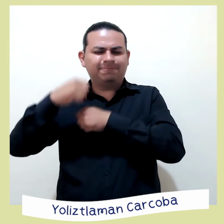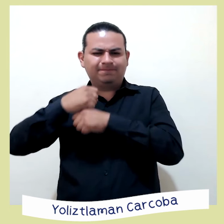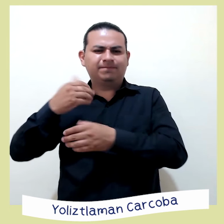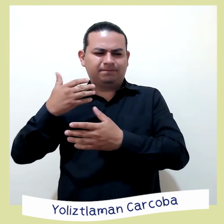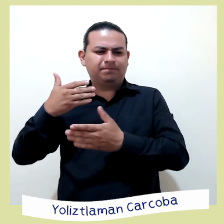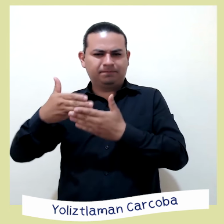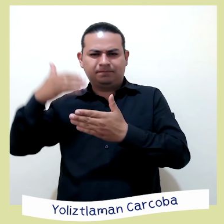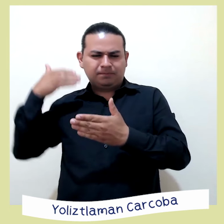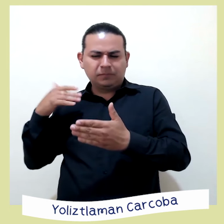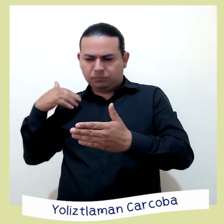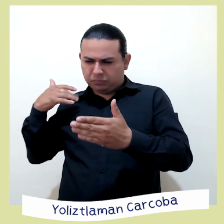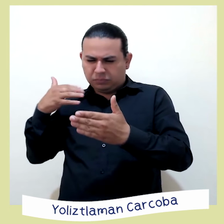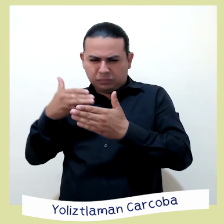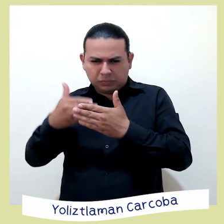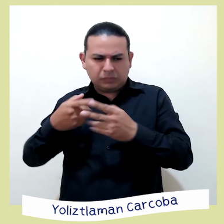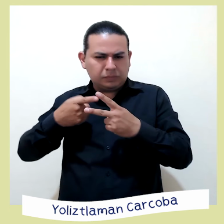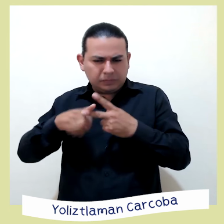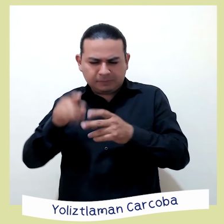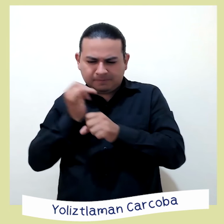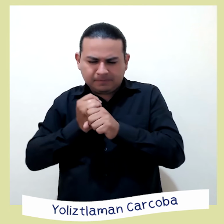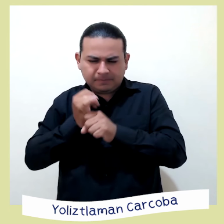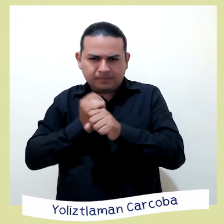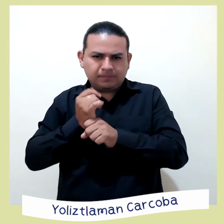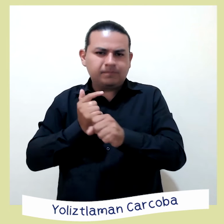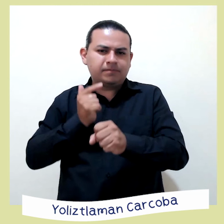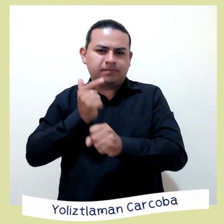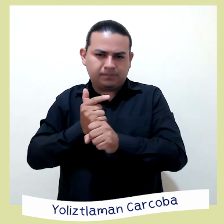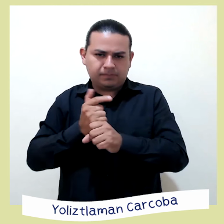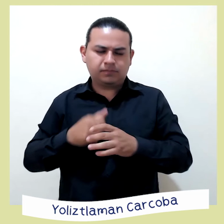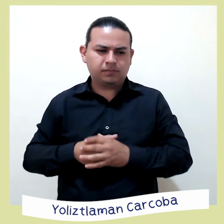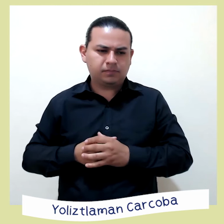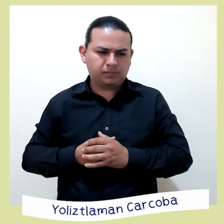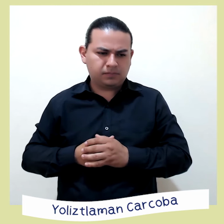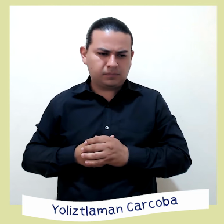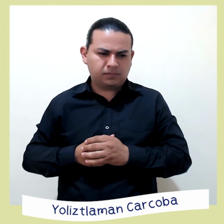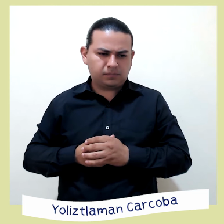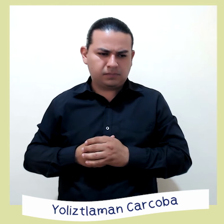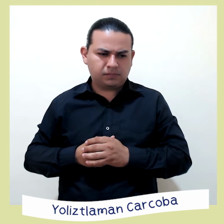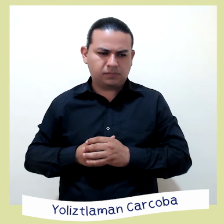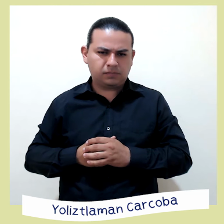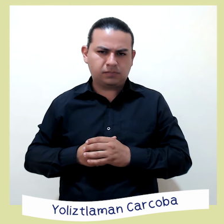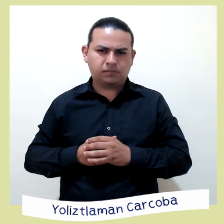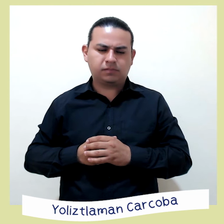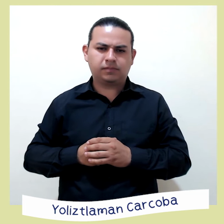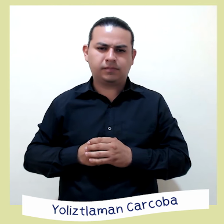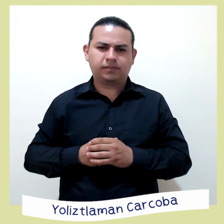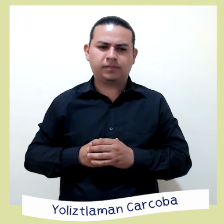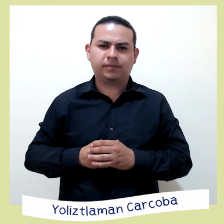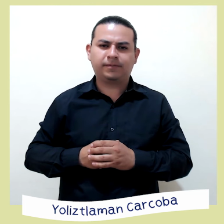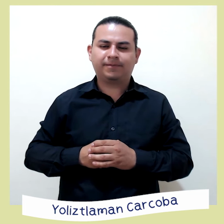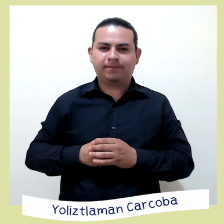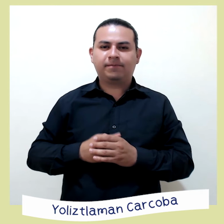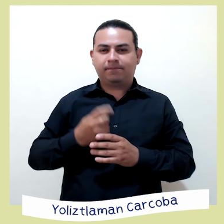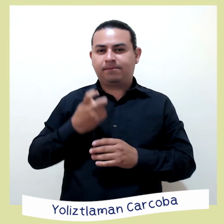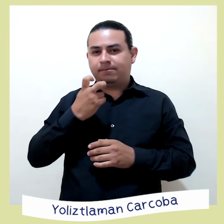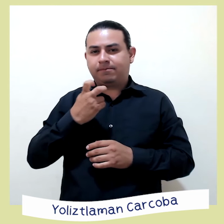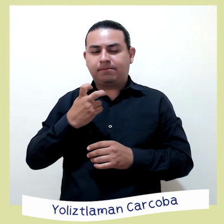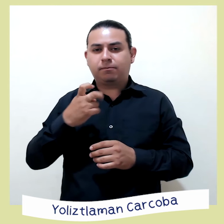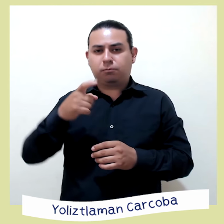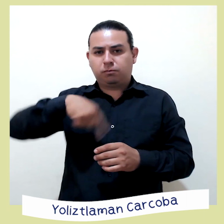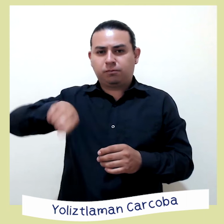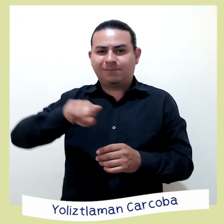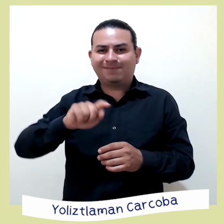10 años, de hecho, mucha de la discusión se dio alrededor de esta temática